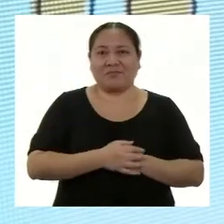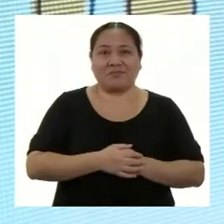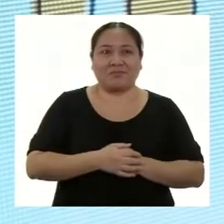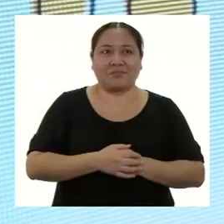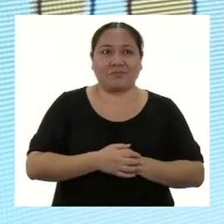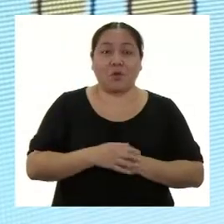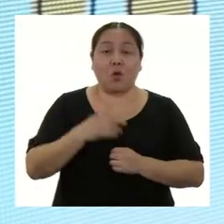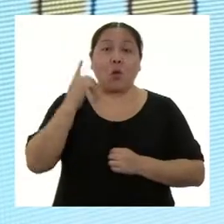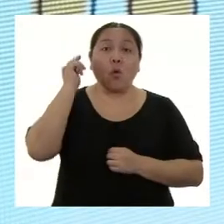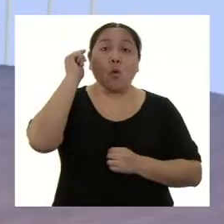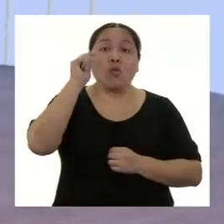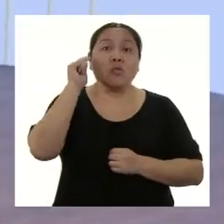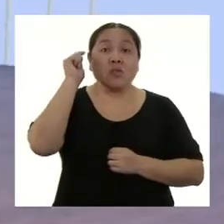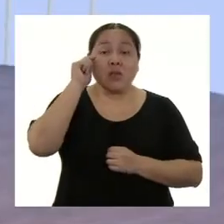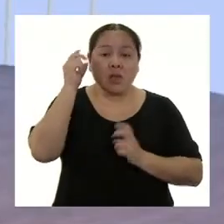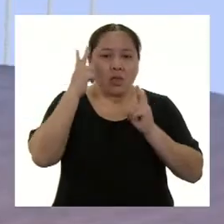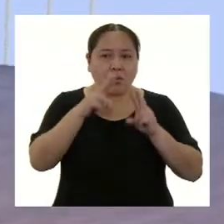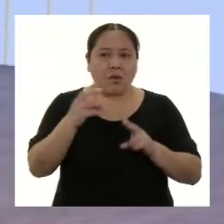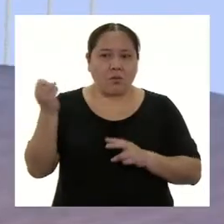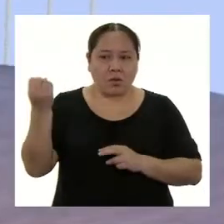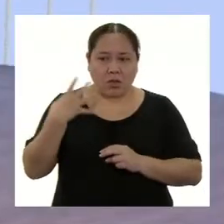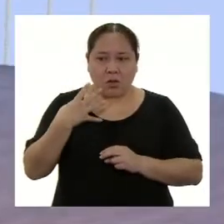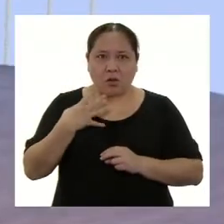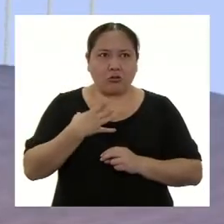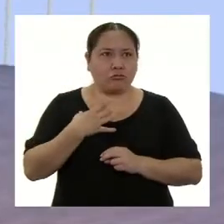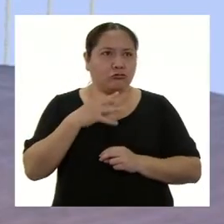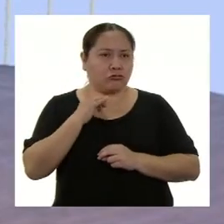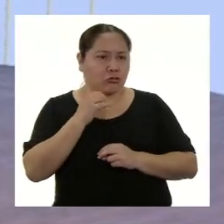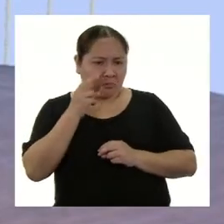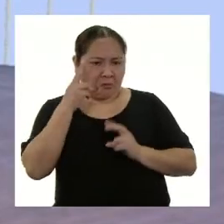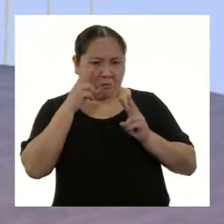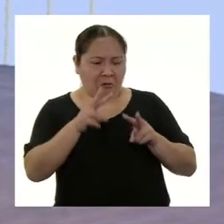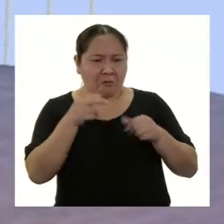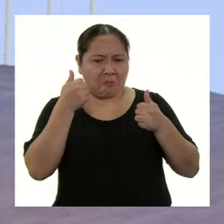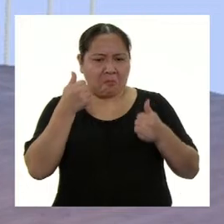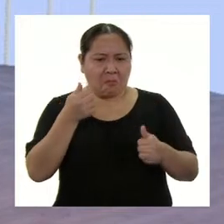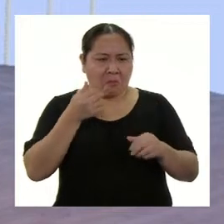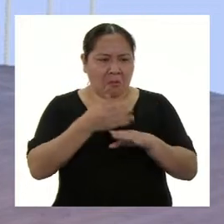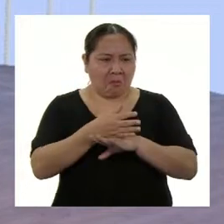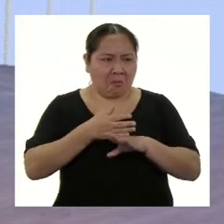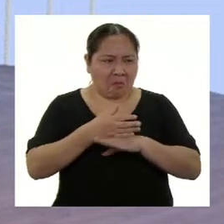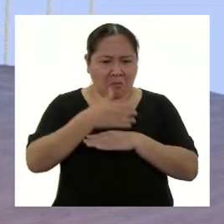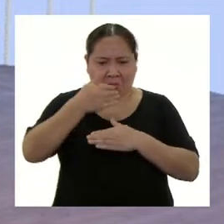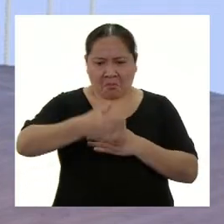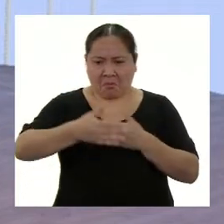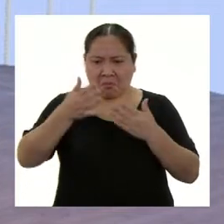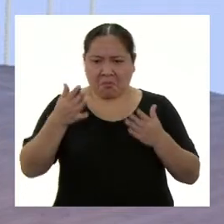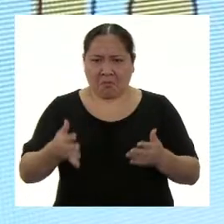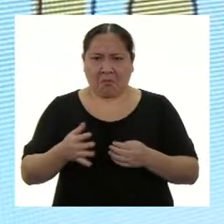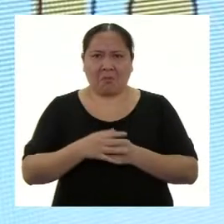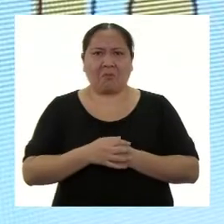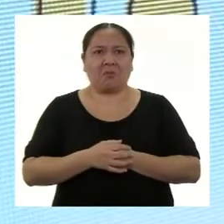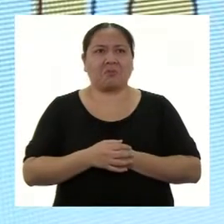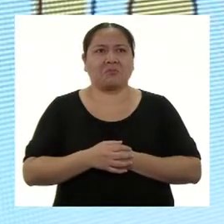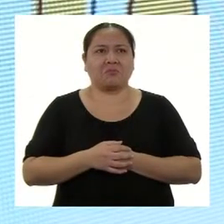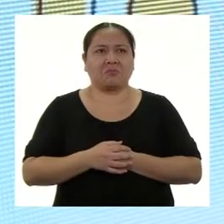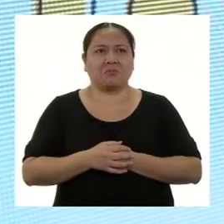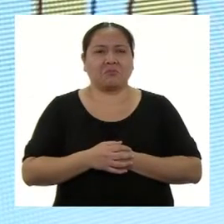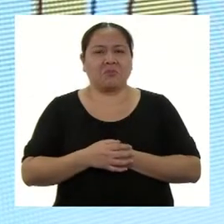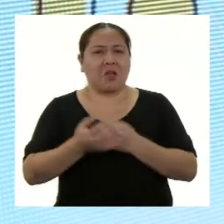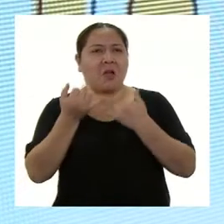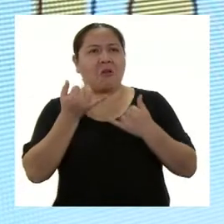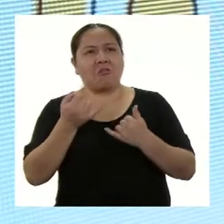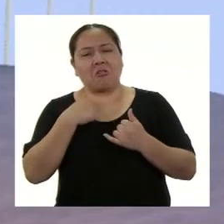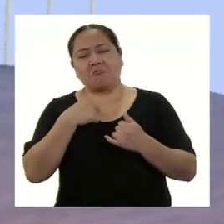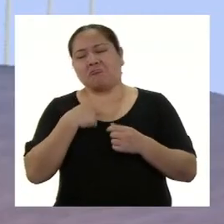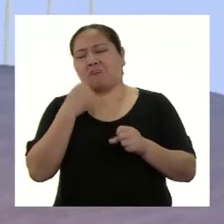un tío las vio y me dijo: Jeremis, veo que te va muy bien haciendo objetos en 3 dimensiones. Ahora